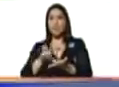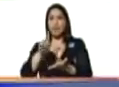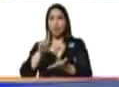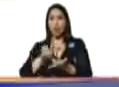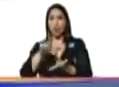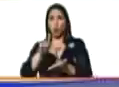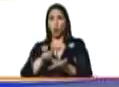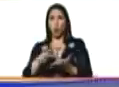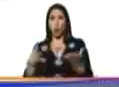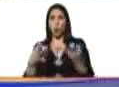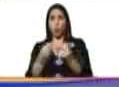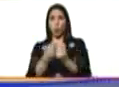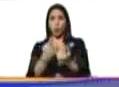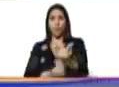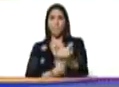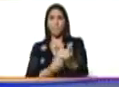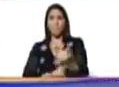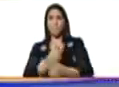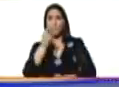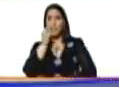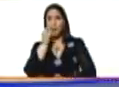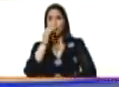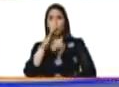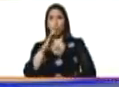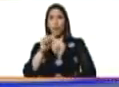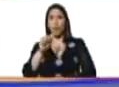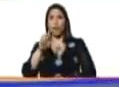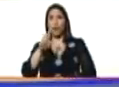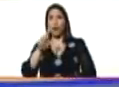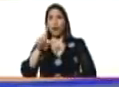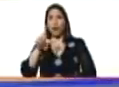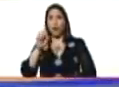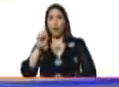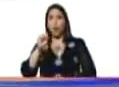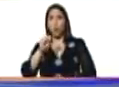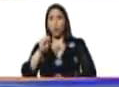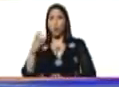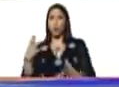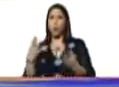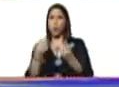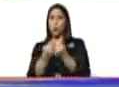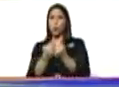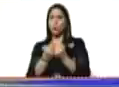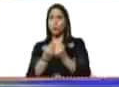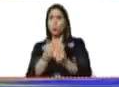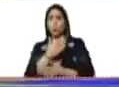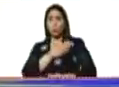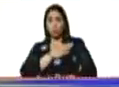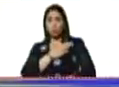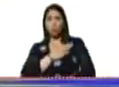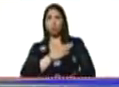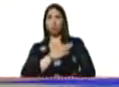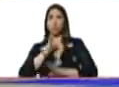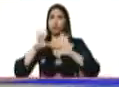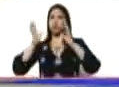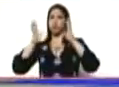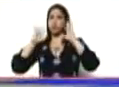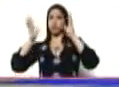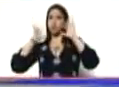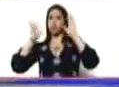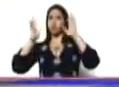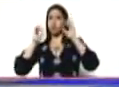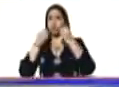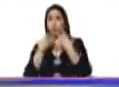hermano, Carlos. Carlos jugaba conmigo en la selección de voleibol. Era buen voleibolista. Eran